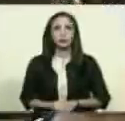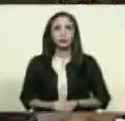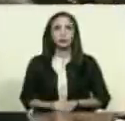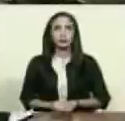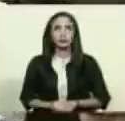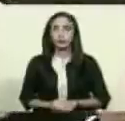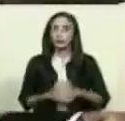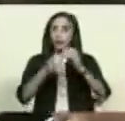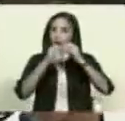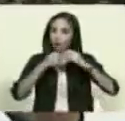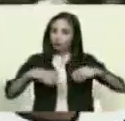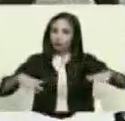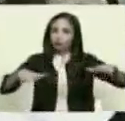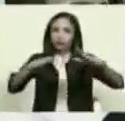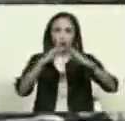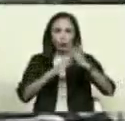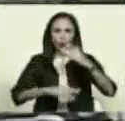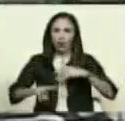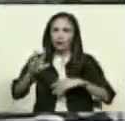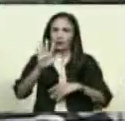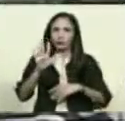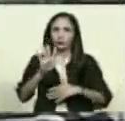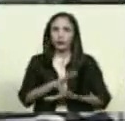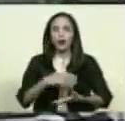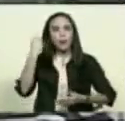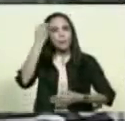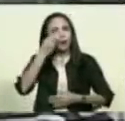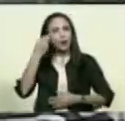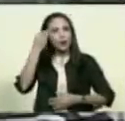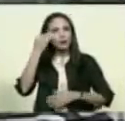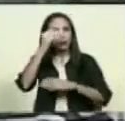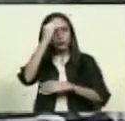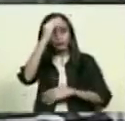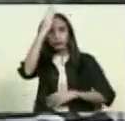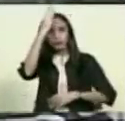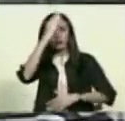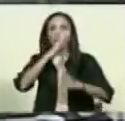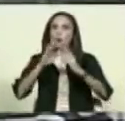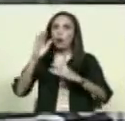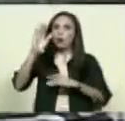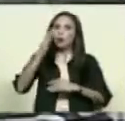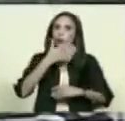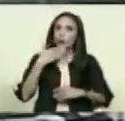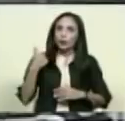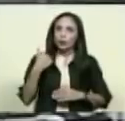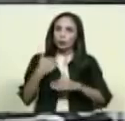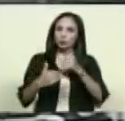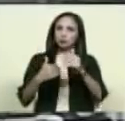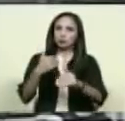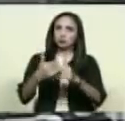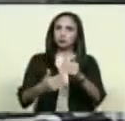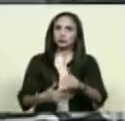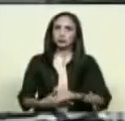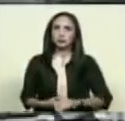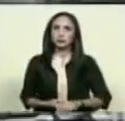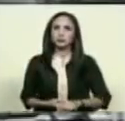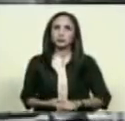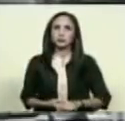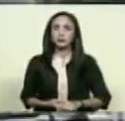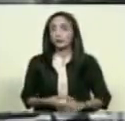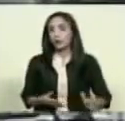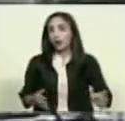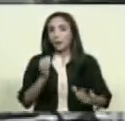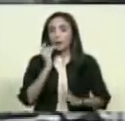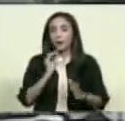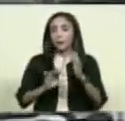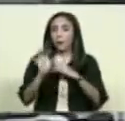Tiene que expandirse. Piensen en grande. Piensen en grande, para tener una patria